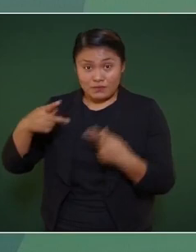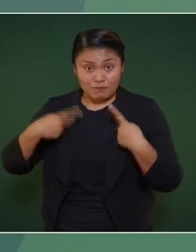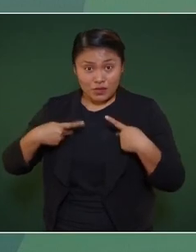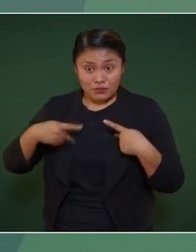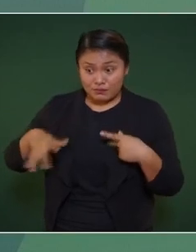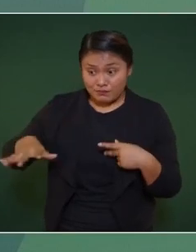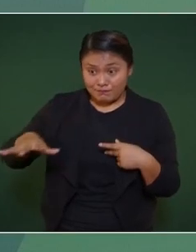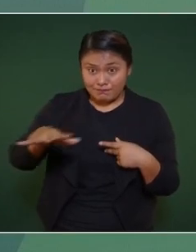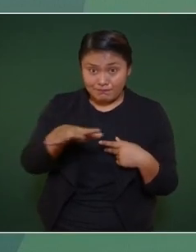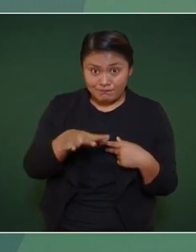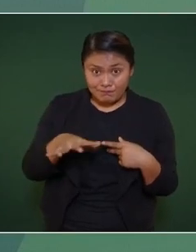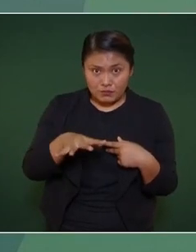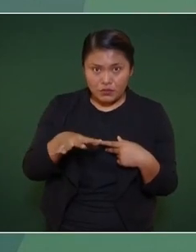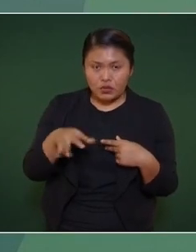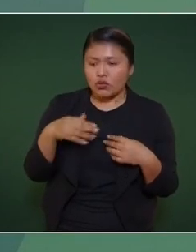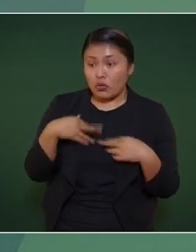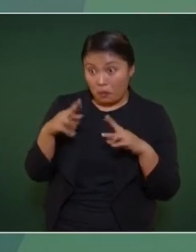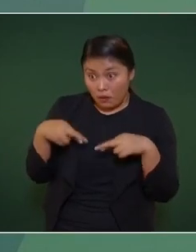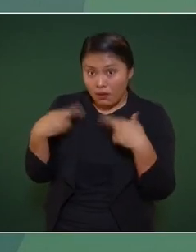se